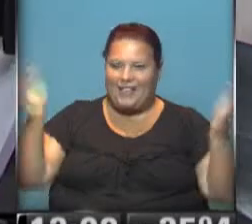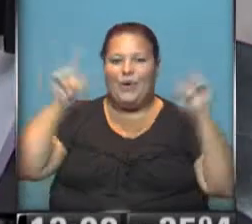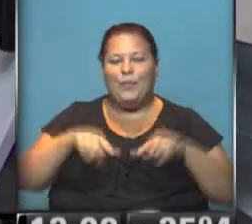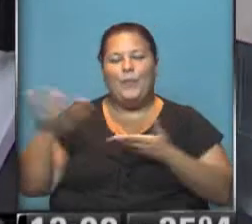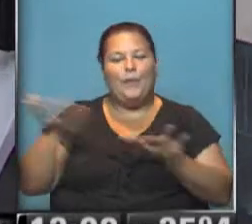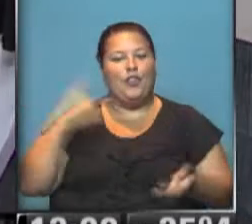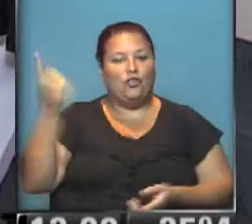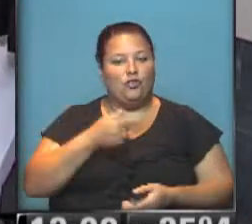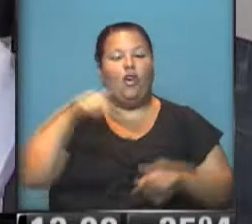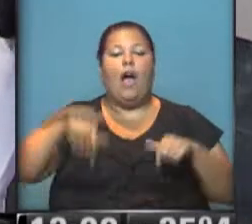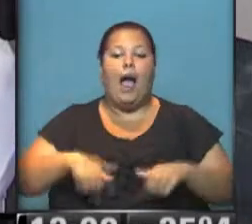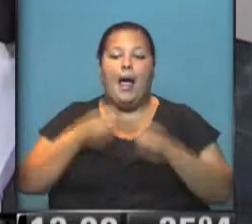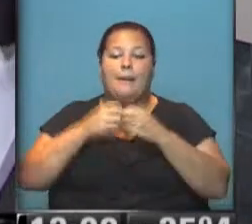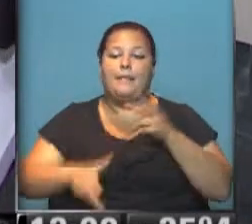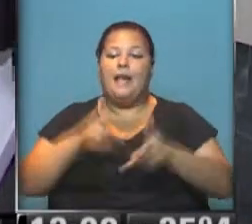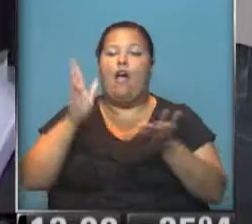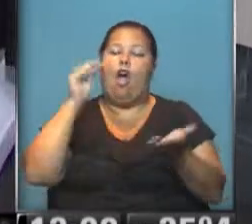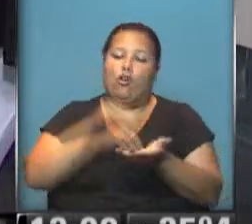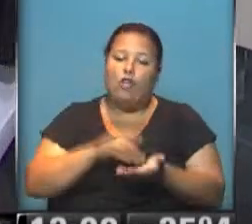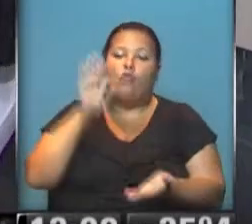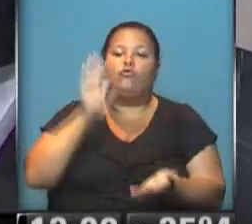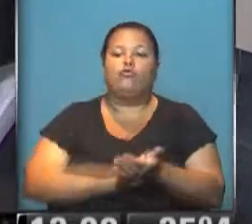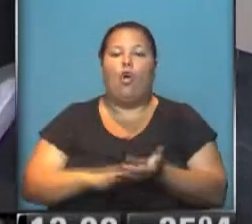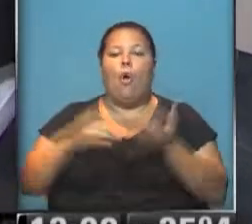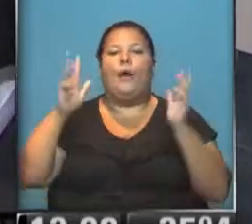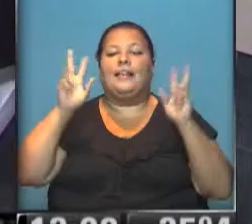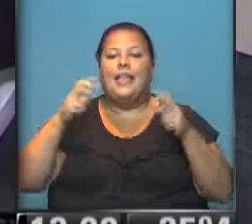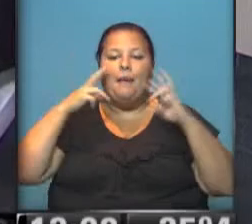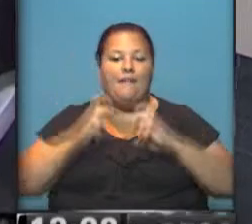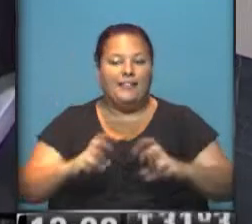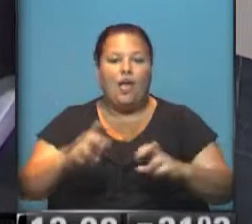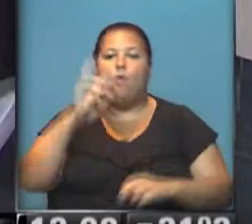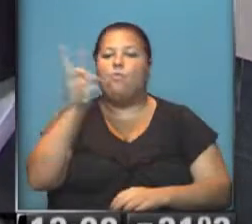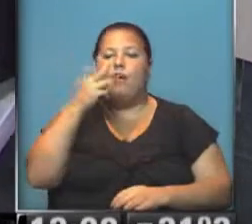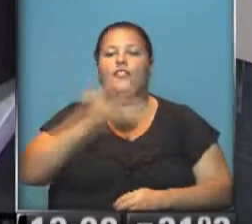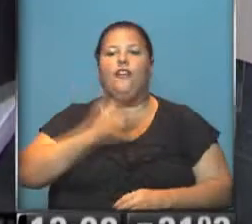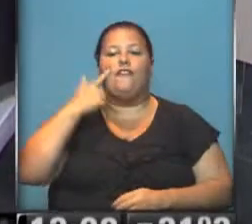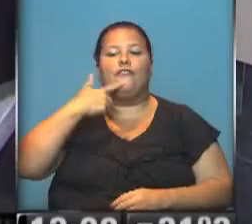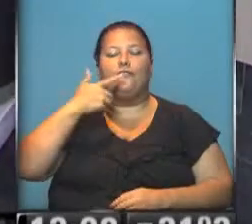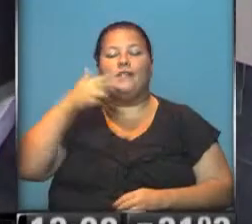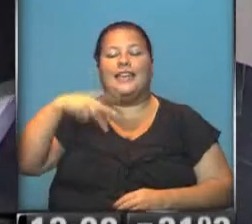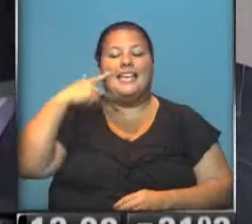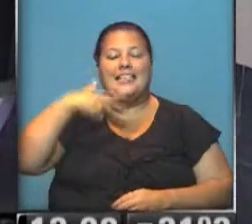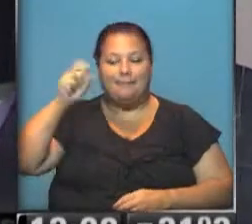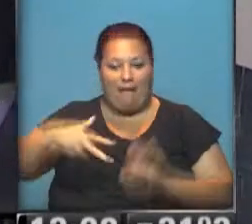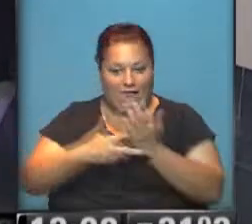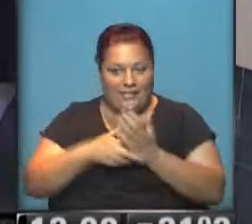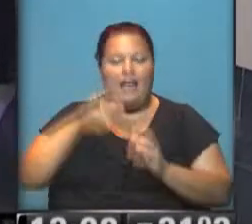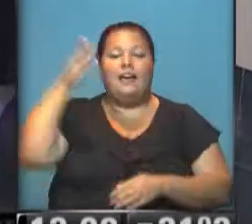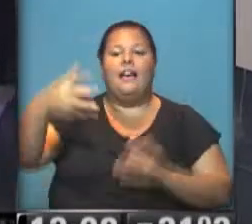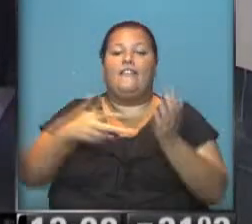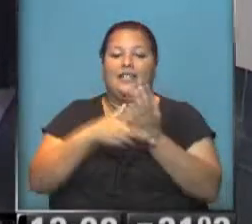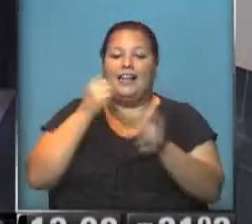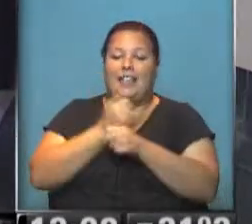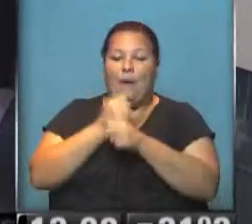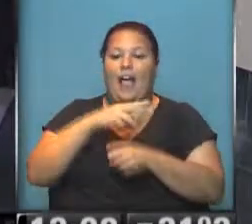Bienvenidos para todos y tenemos que comenzar hablando una vez más del curso de la investigación por la muerte del fiscal Alberto Nisman. Estamos allí en la fiscalía donde